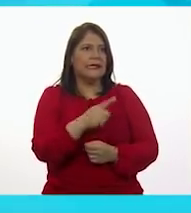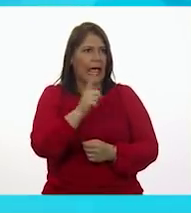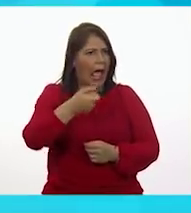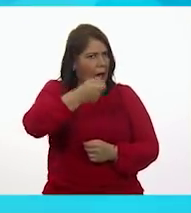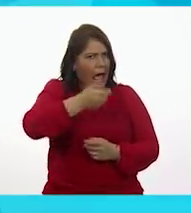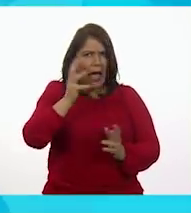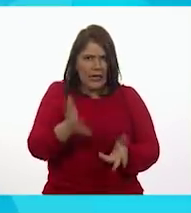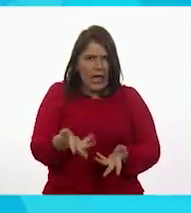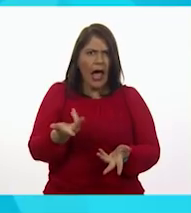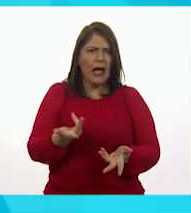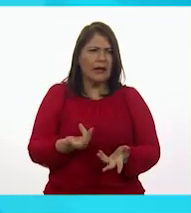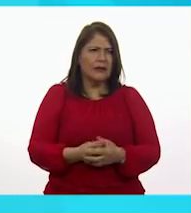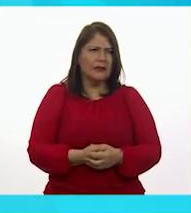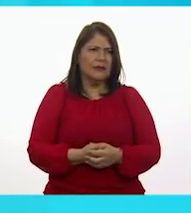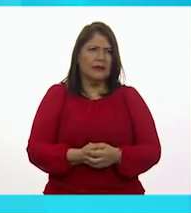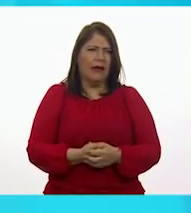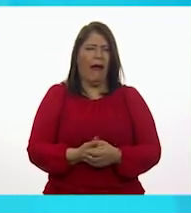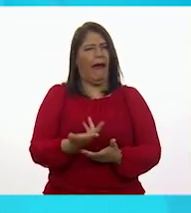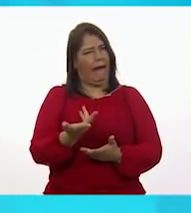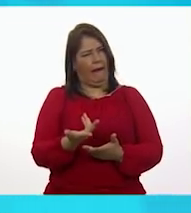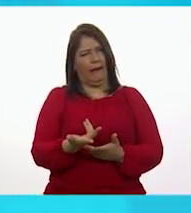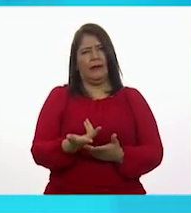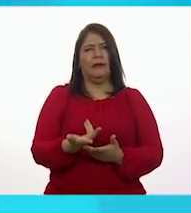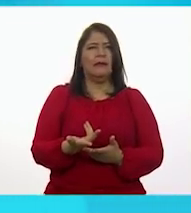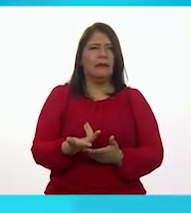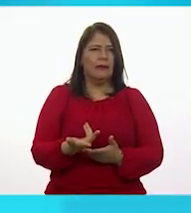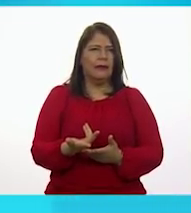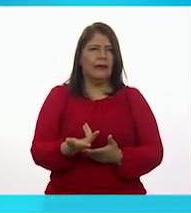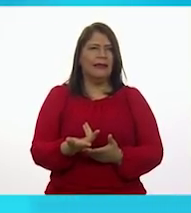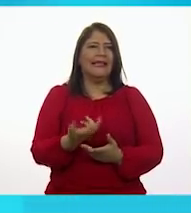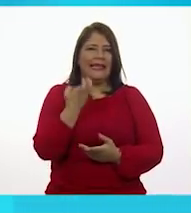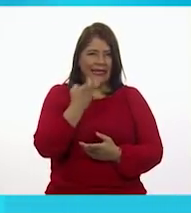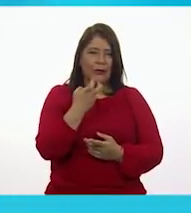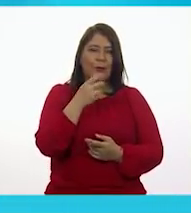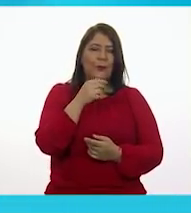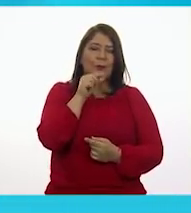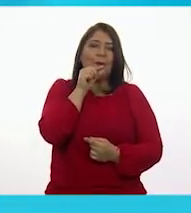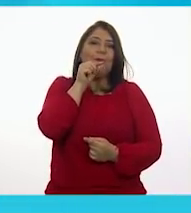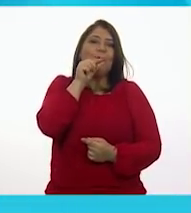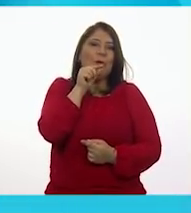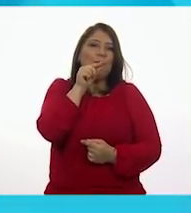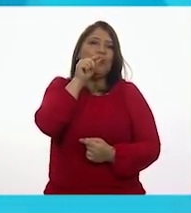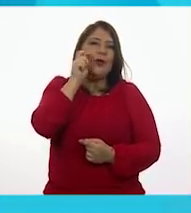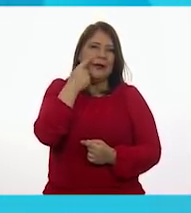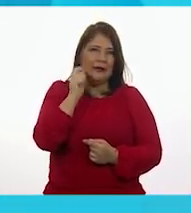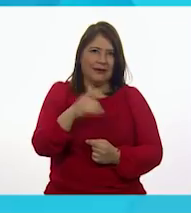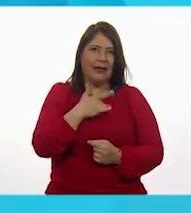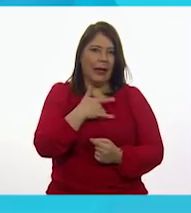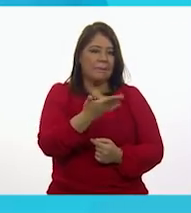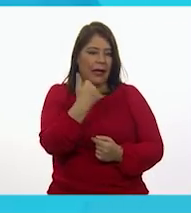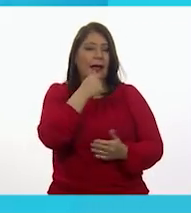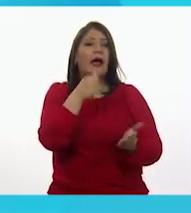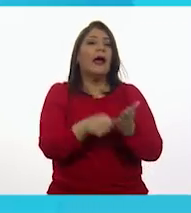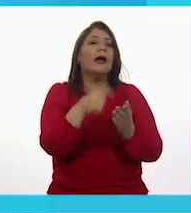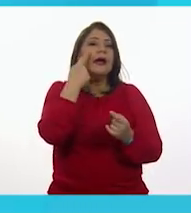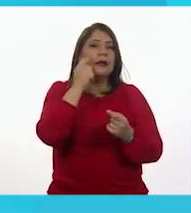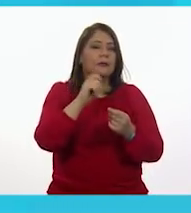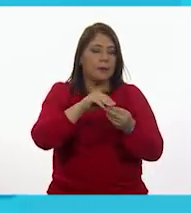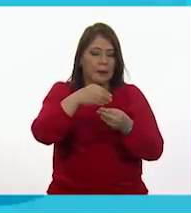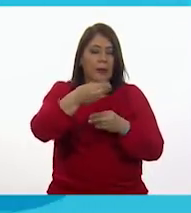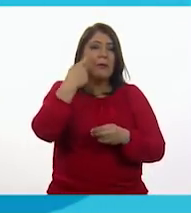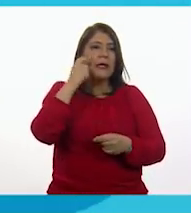saludó! ¡Ándale! ¡Eso, muy bien! Mejor dame el correo a ver qué me traes el día de